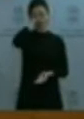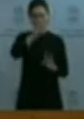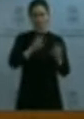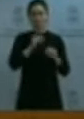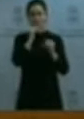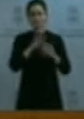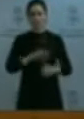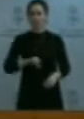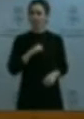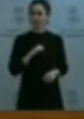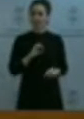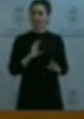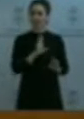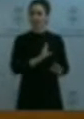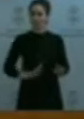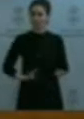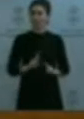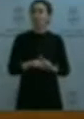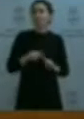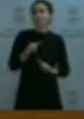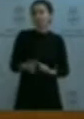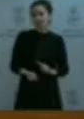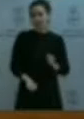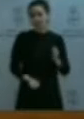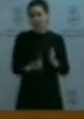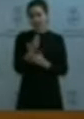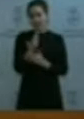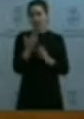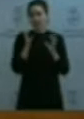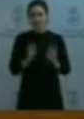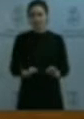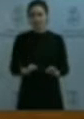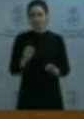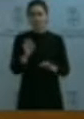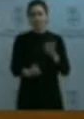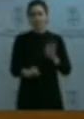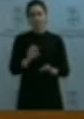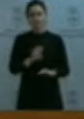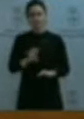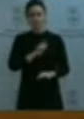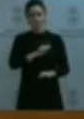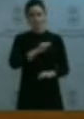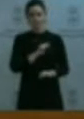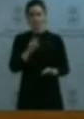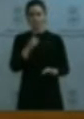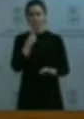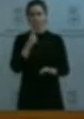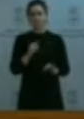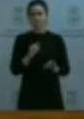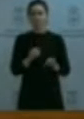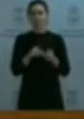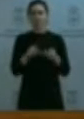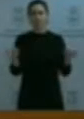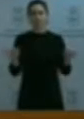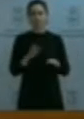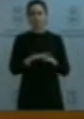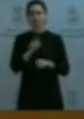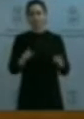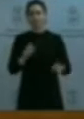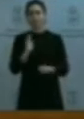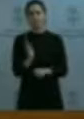siguiente, la Audiencia Nacional entró y abrió las historias clínicas para los afectados. O sea que tampoco vayamos